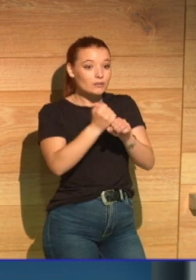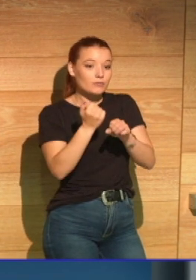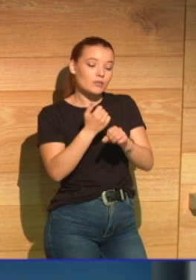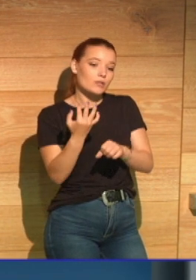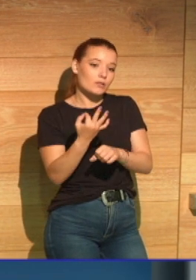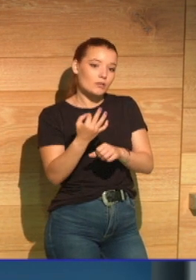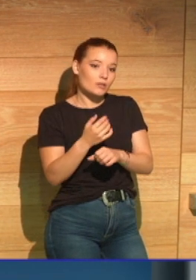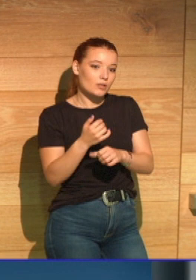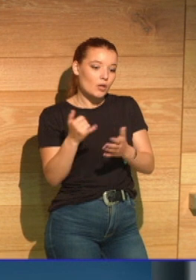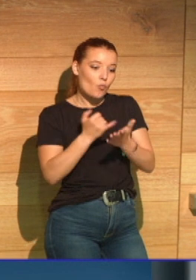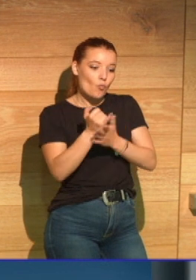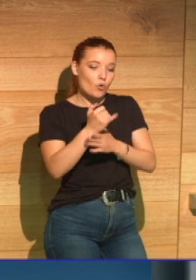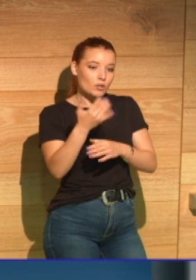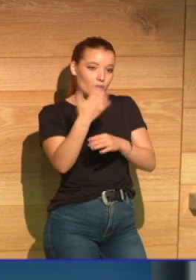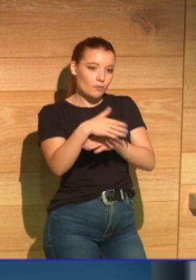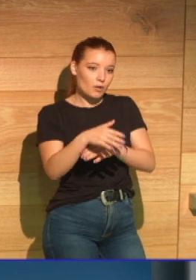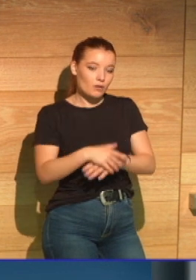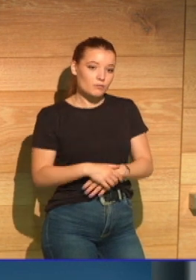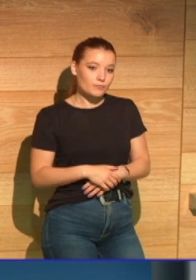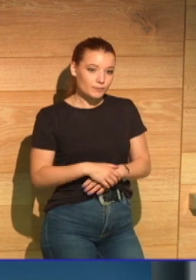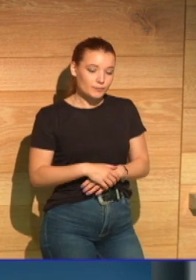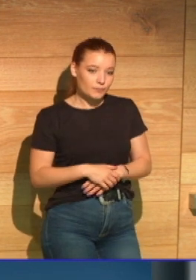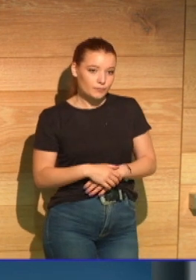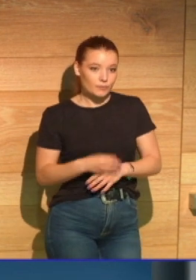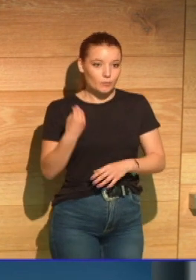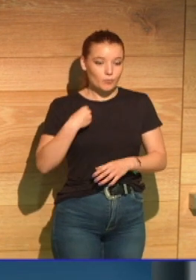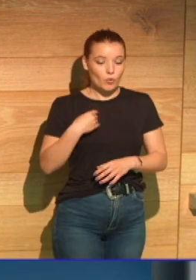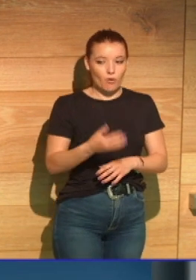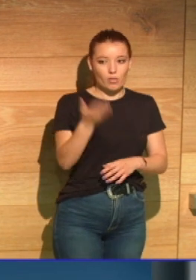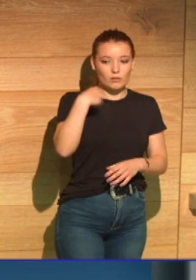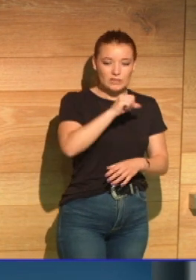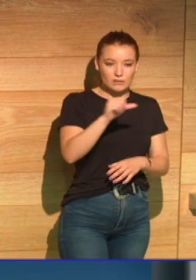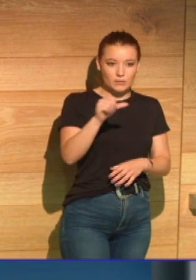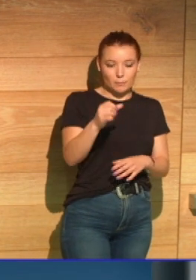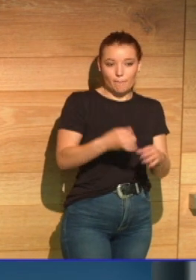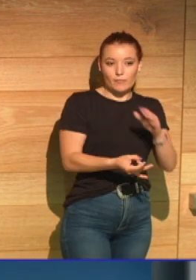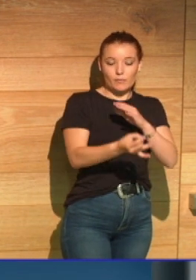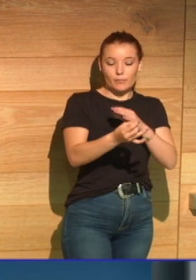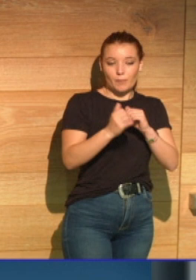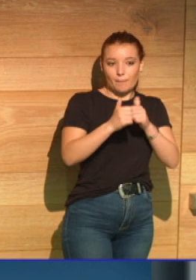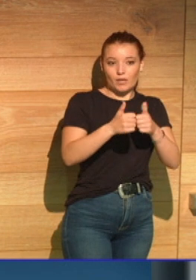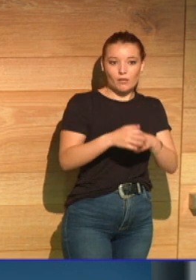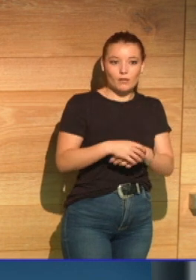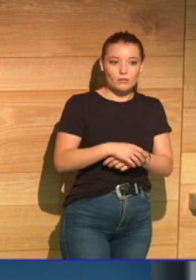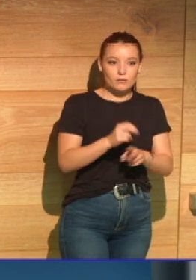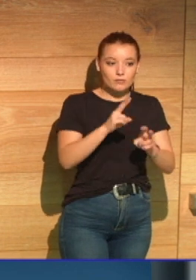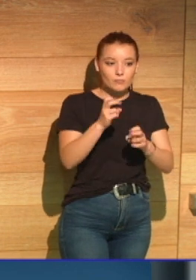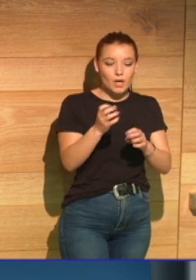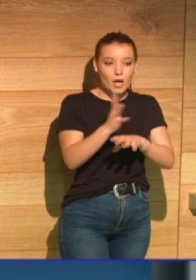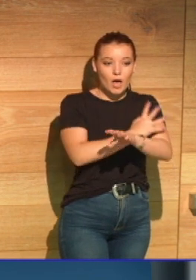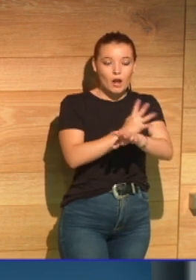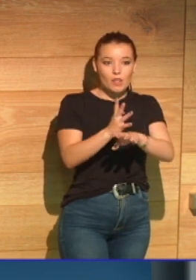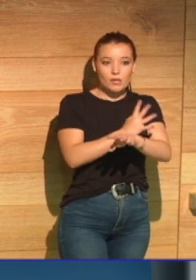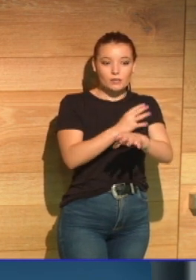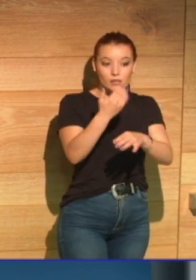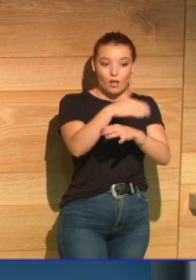proyecto de huertas urbanas, lo acaban de hacer hace algunas semanas, y también el proyecto de llevar y crear jardines dentro de la